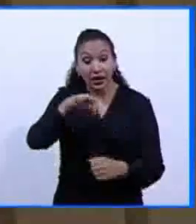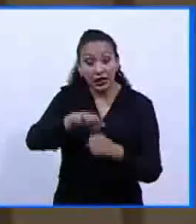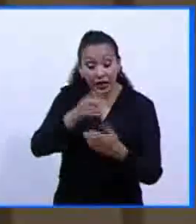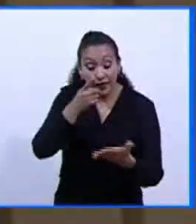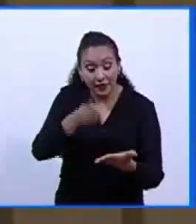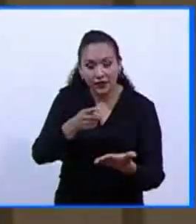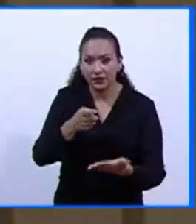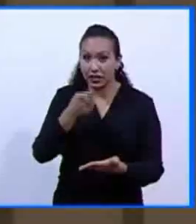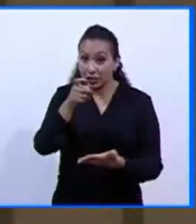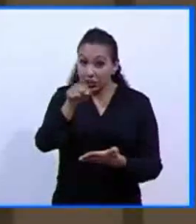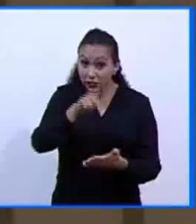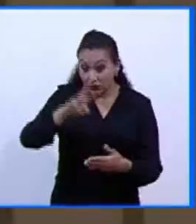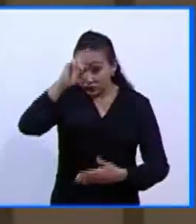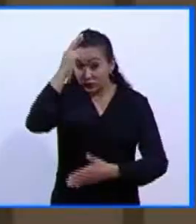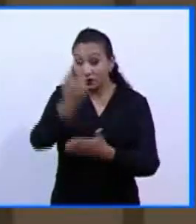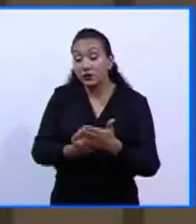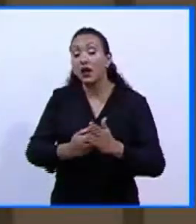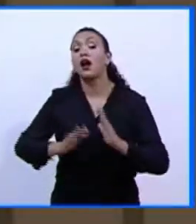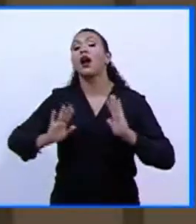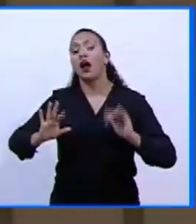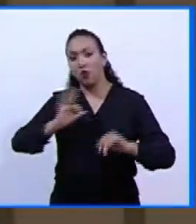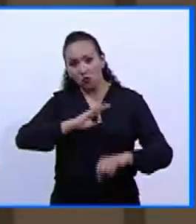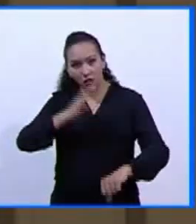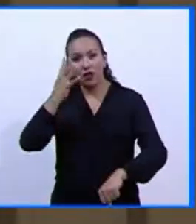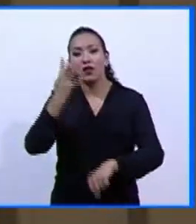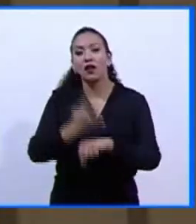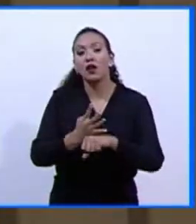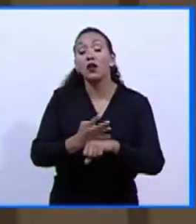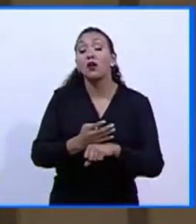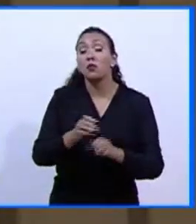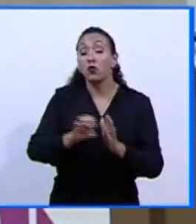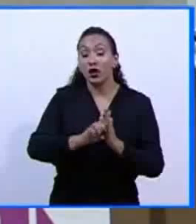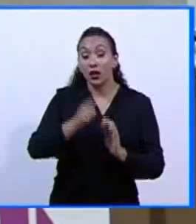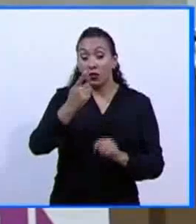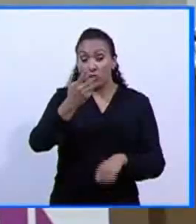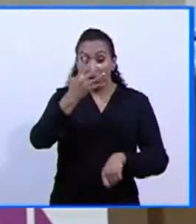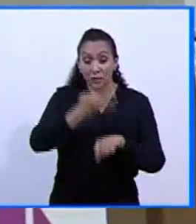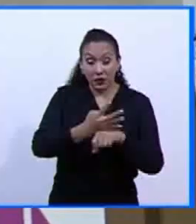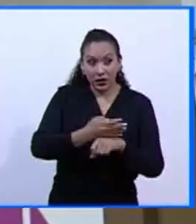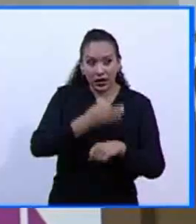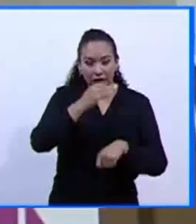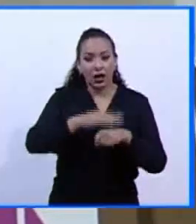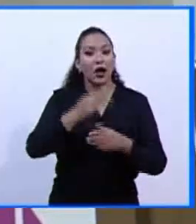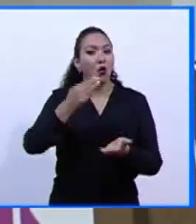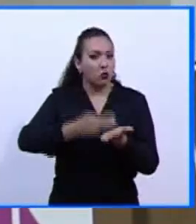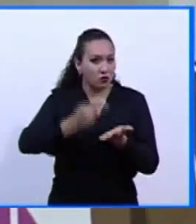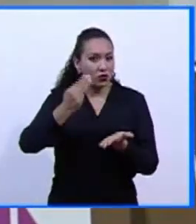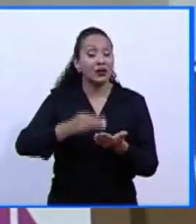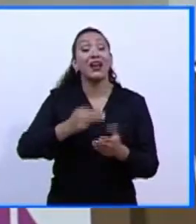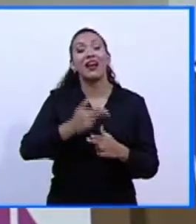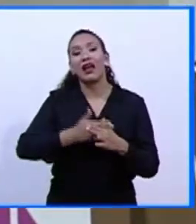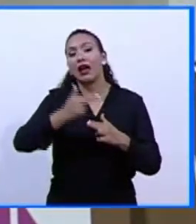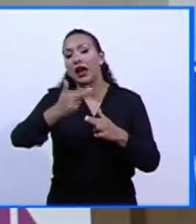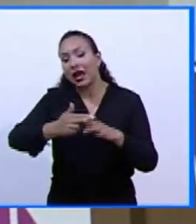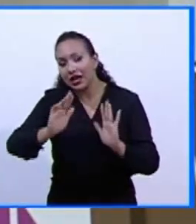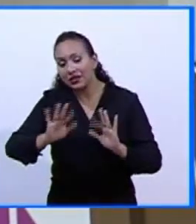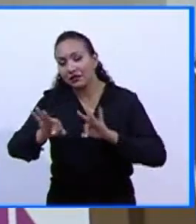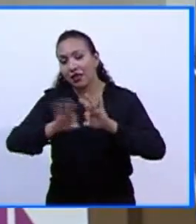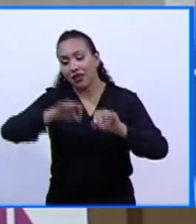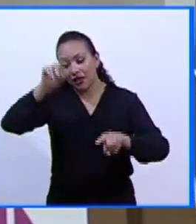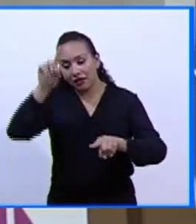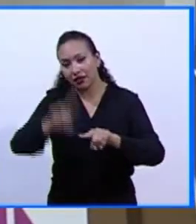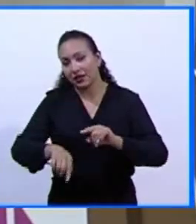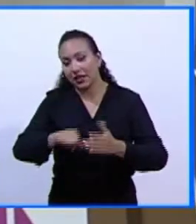estos estatutos podrían ser sancionados desde una amonestación y multa hasta la suspensión o cancelación